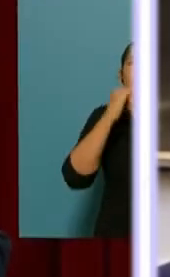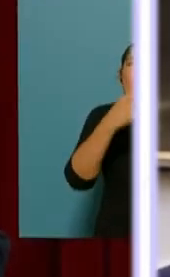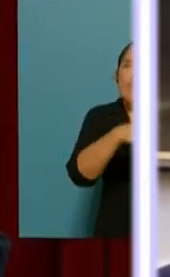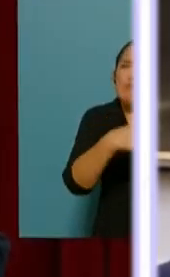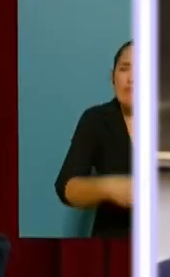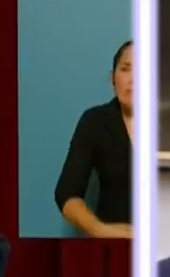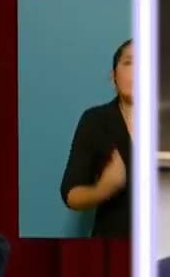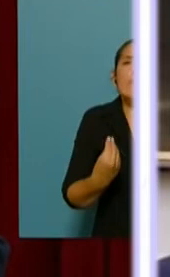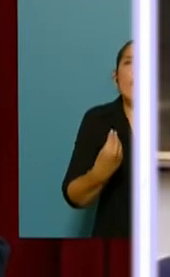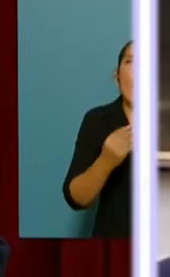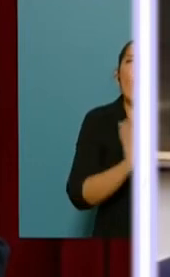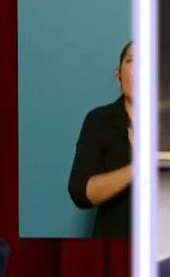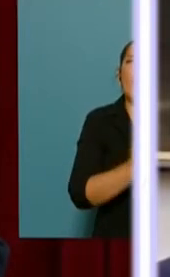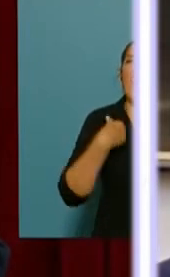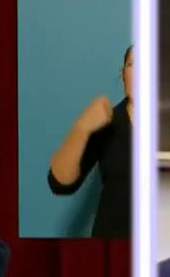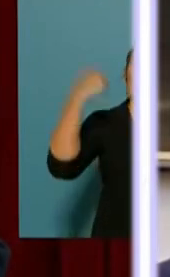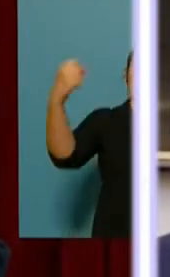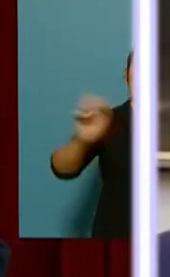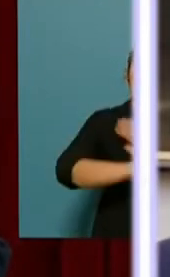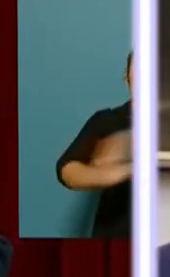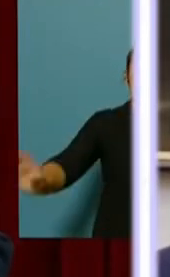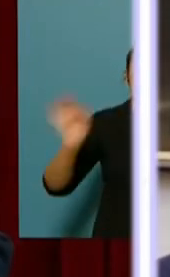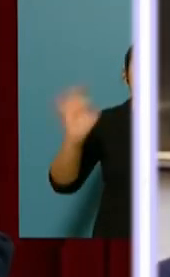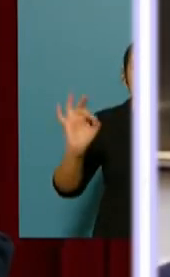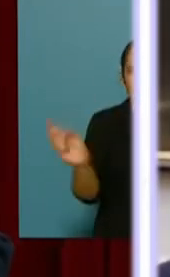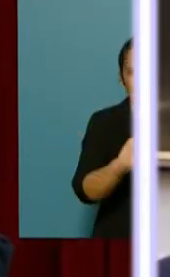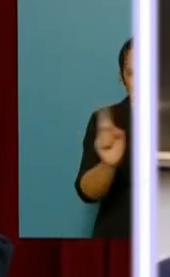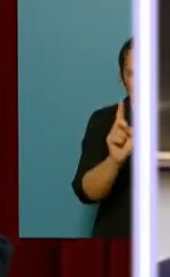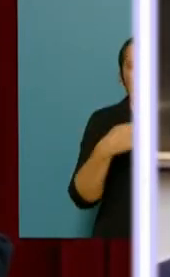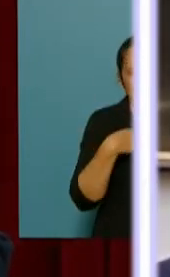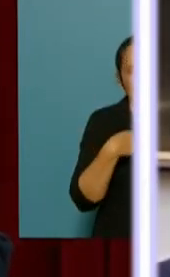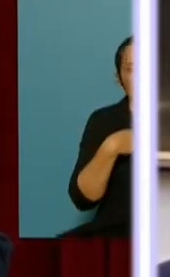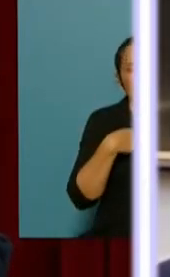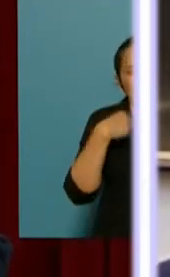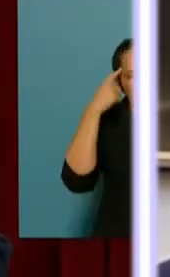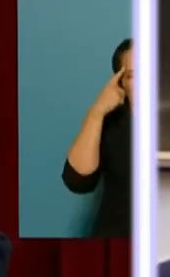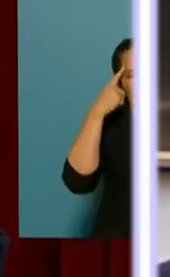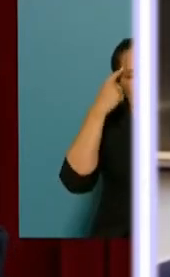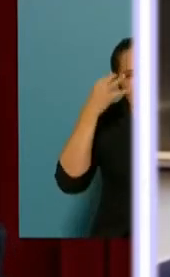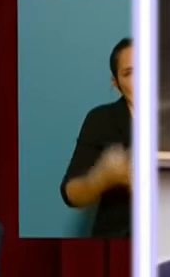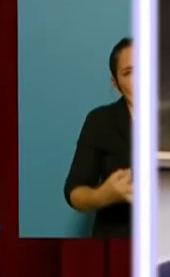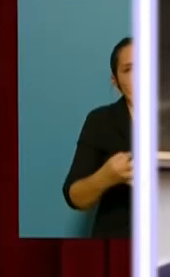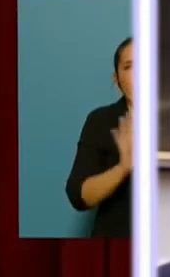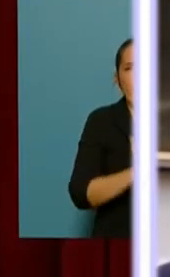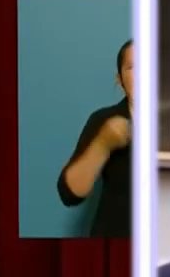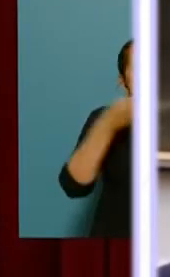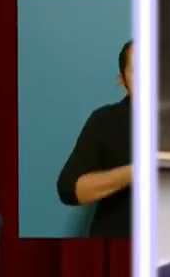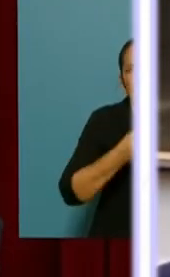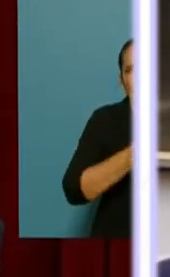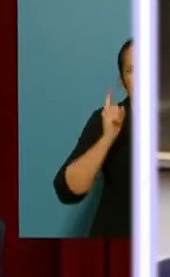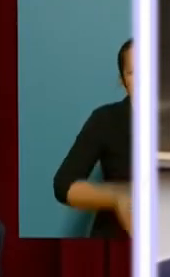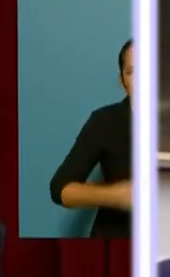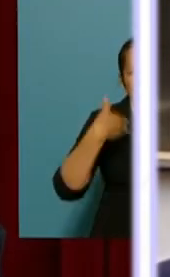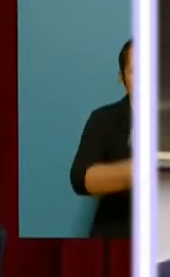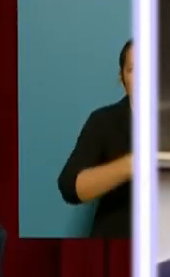electoral, y el resto de la sociedad argentina está o estamos esperando que el calendario de vacunación sea